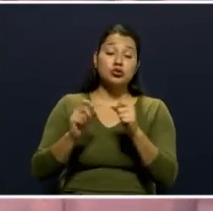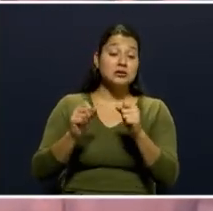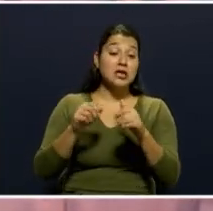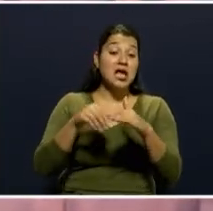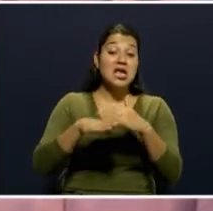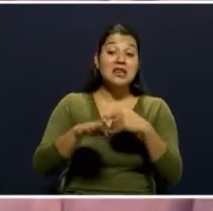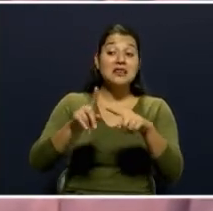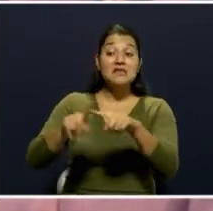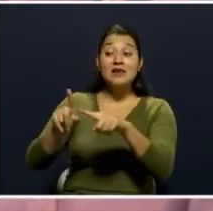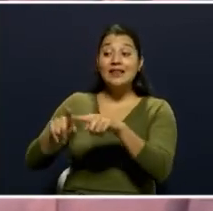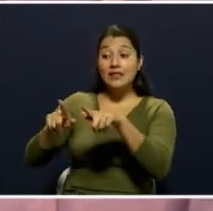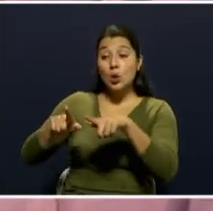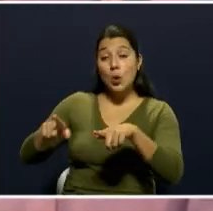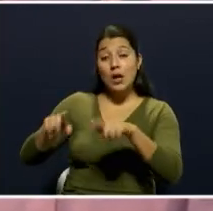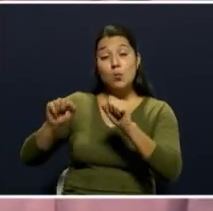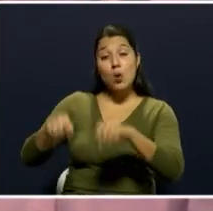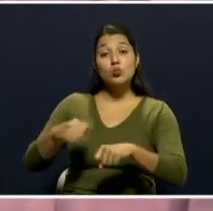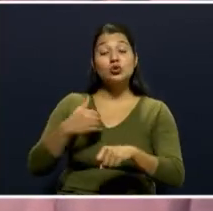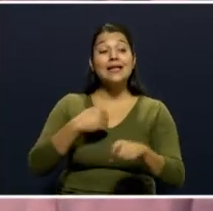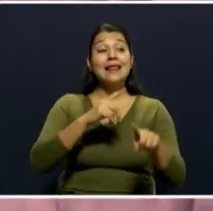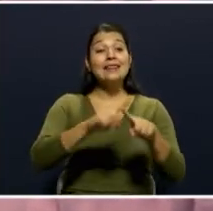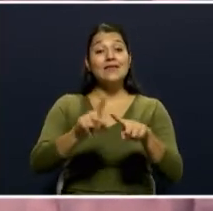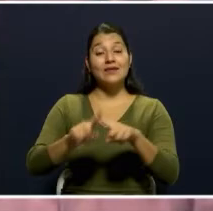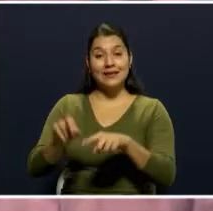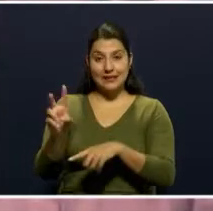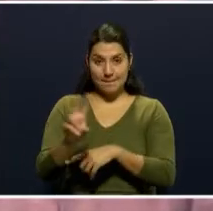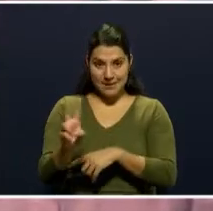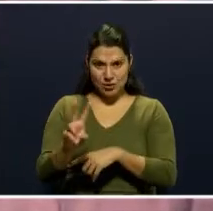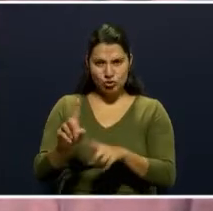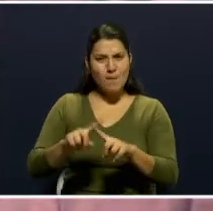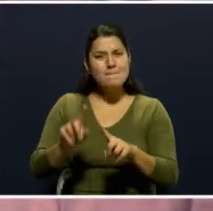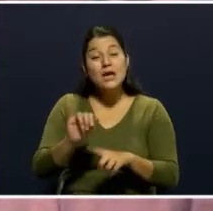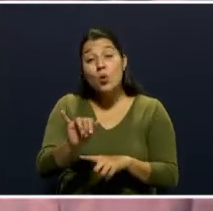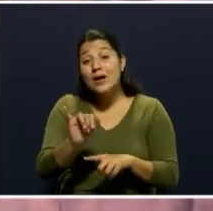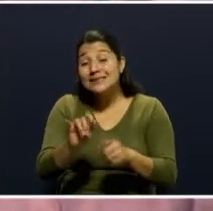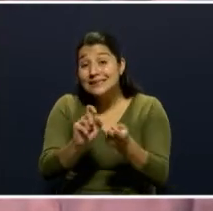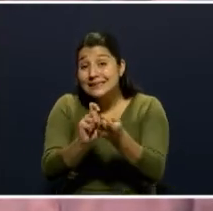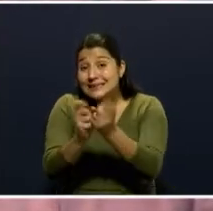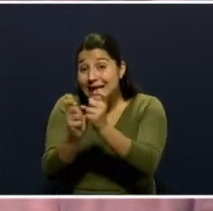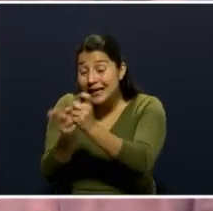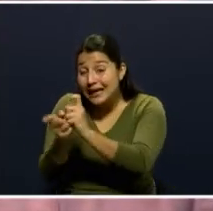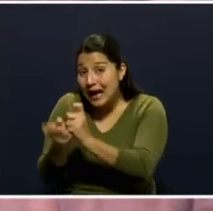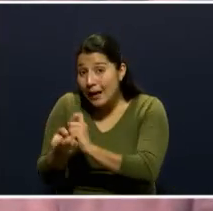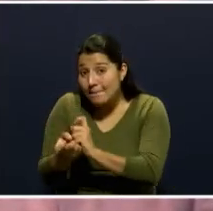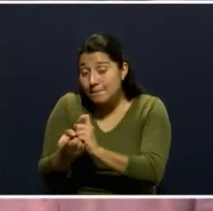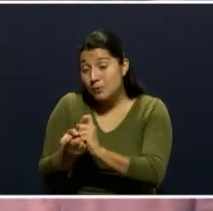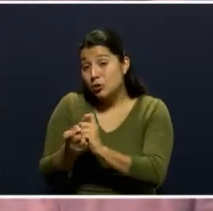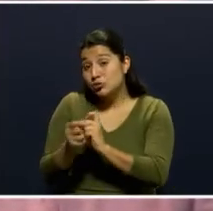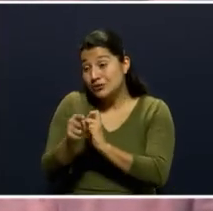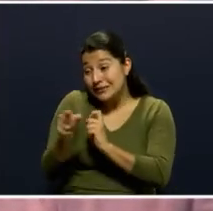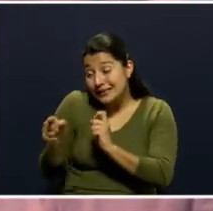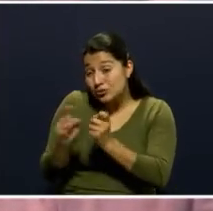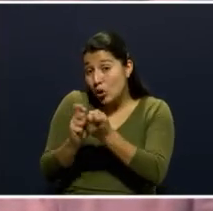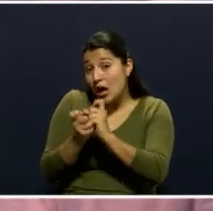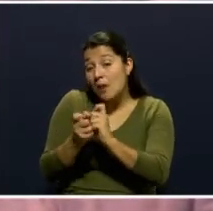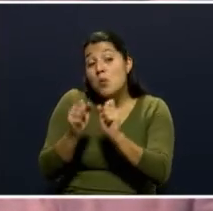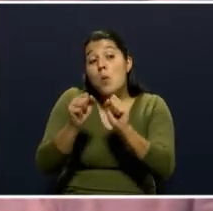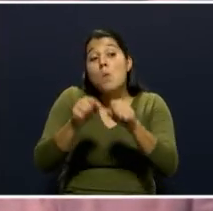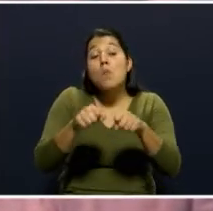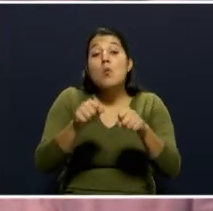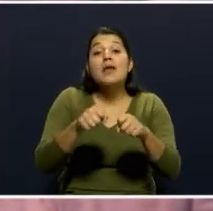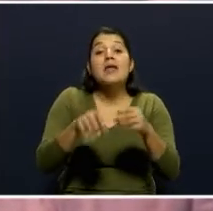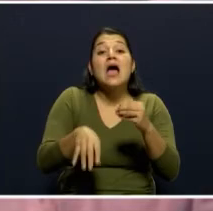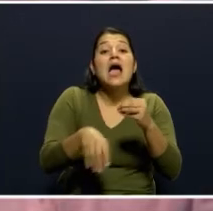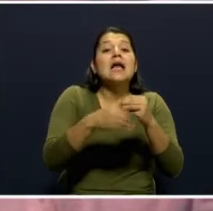lugares. Ahora, esas variantes son variantes que le pueden atribuir pequeñas, en realidad pequeñas